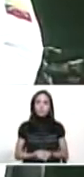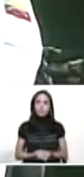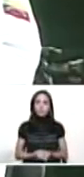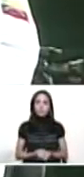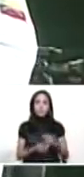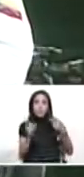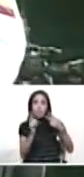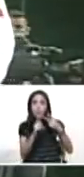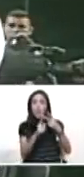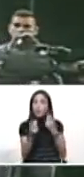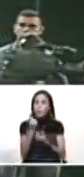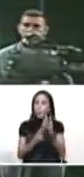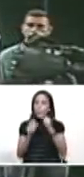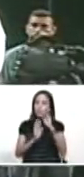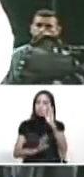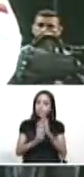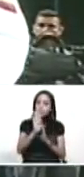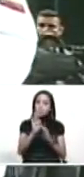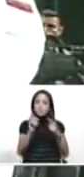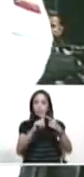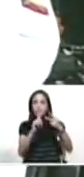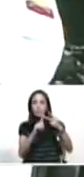la recuperación económica